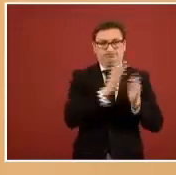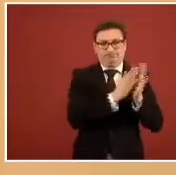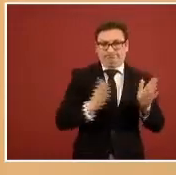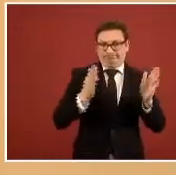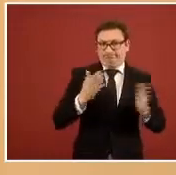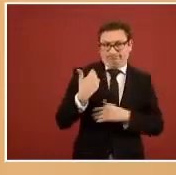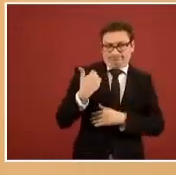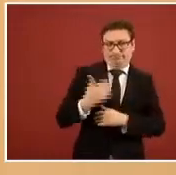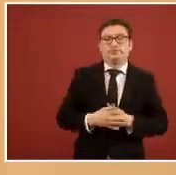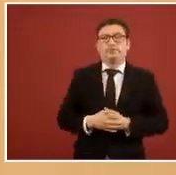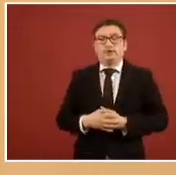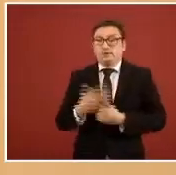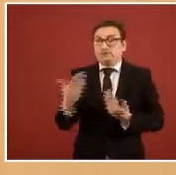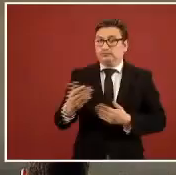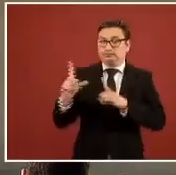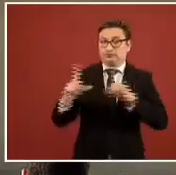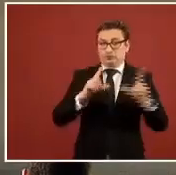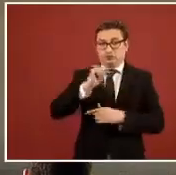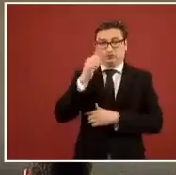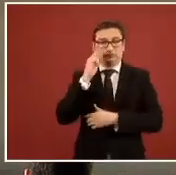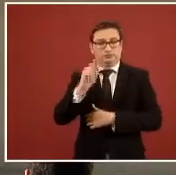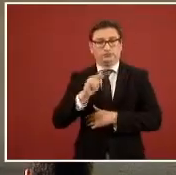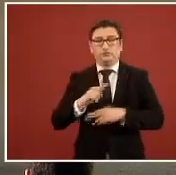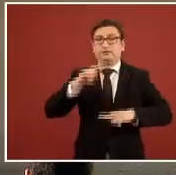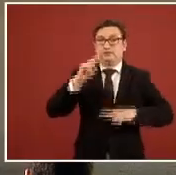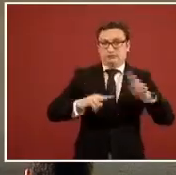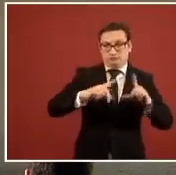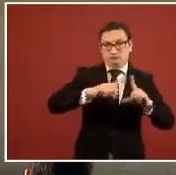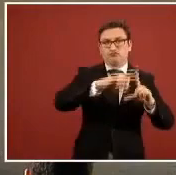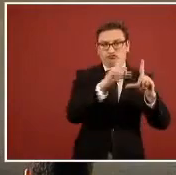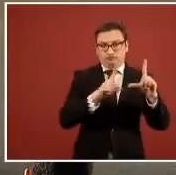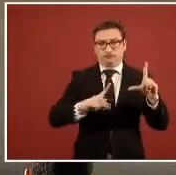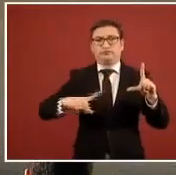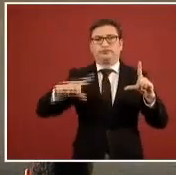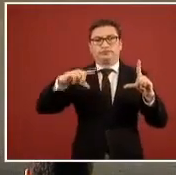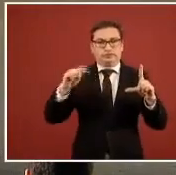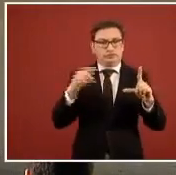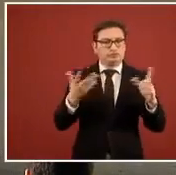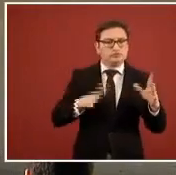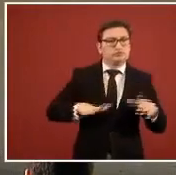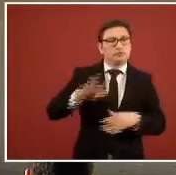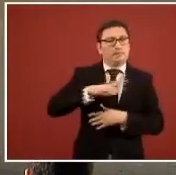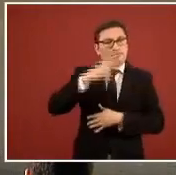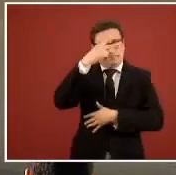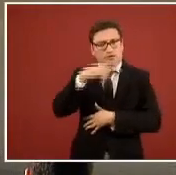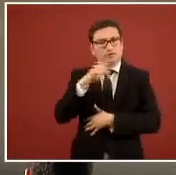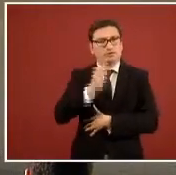días. En la siguiente diapositiva actualizamos nuestro panorama para México,